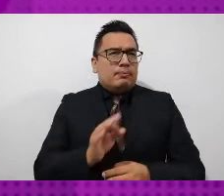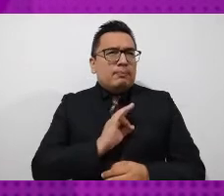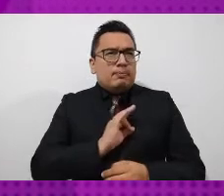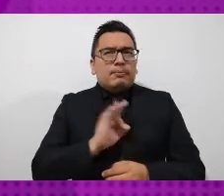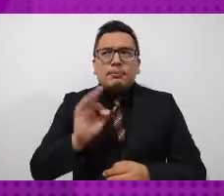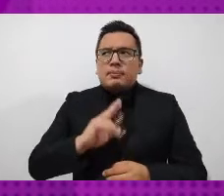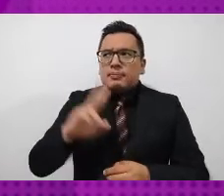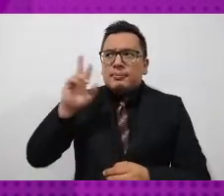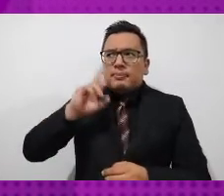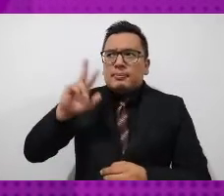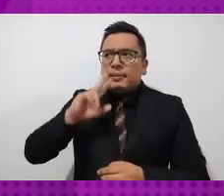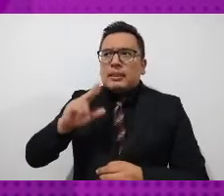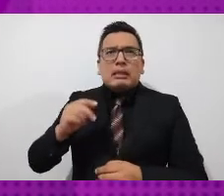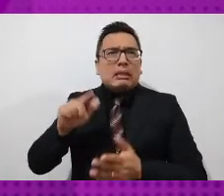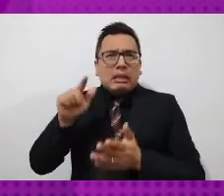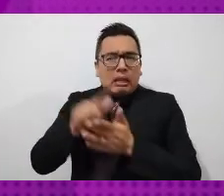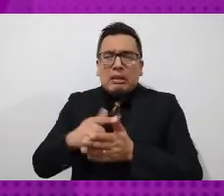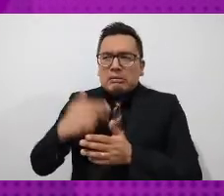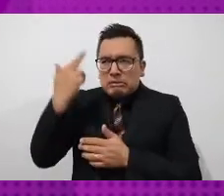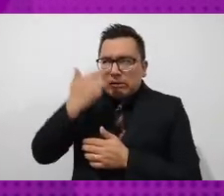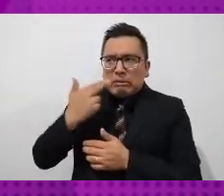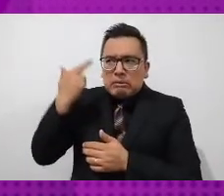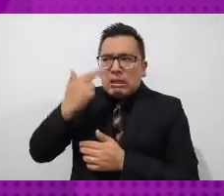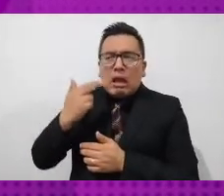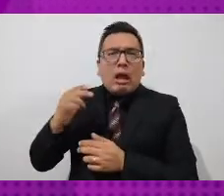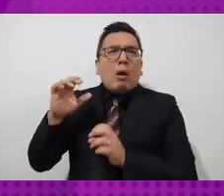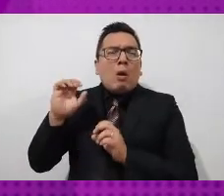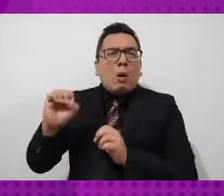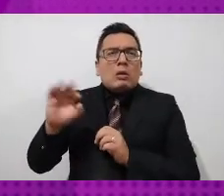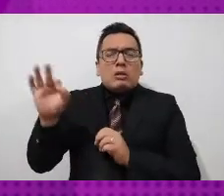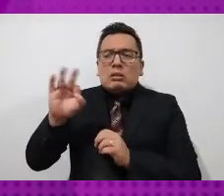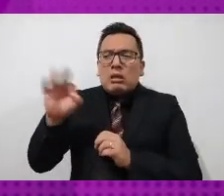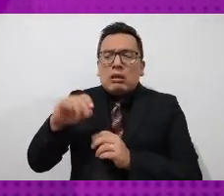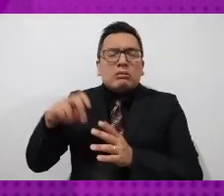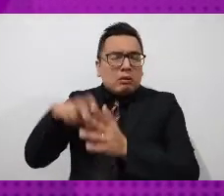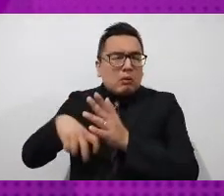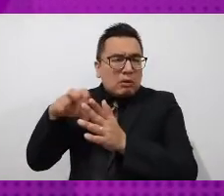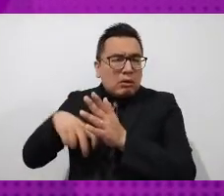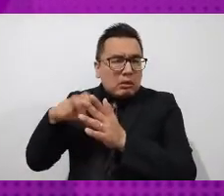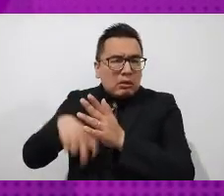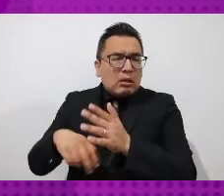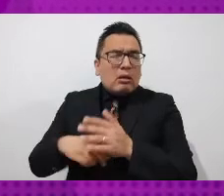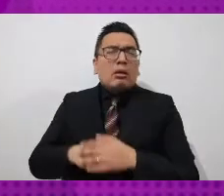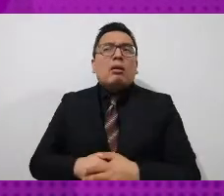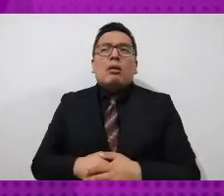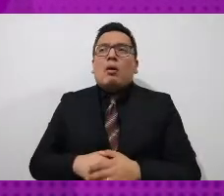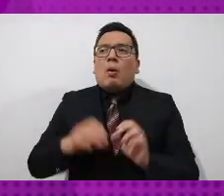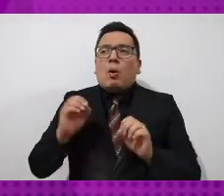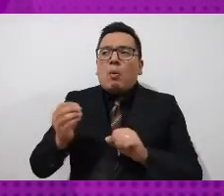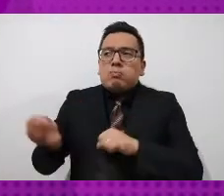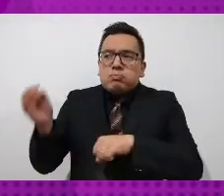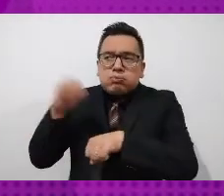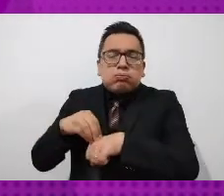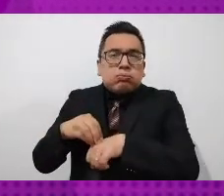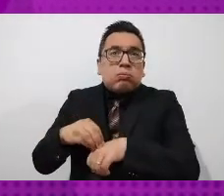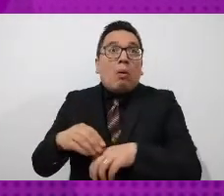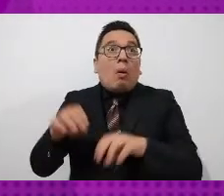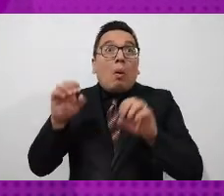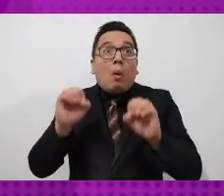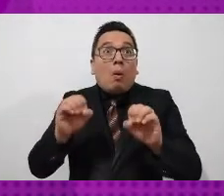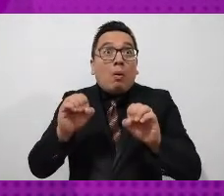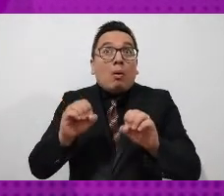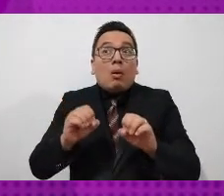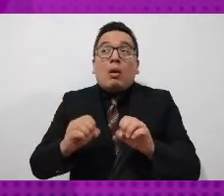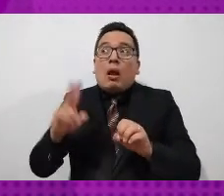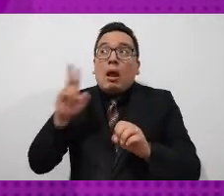dictar para el efecto de también revisarlas y poder proponer que sean modificadas, que sean adicionadas o